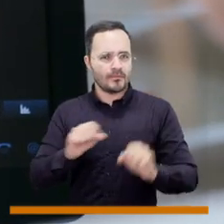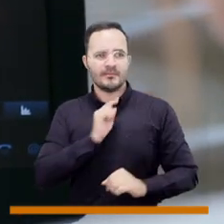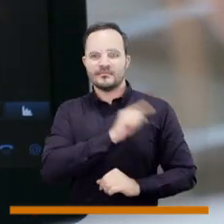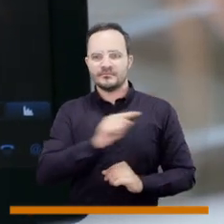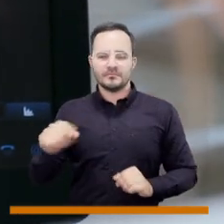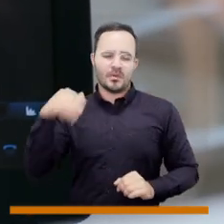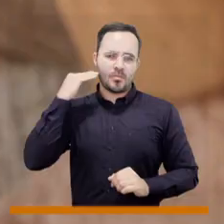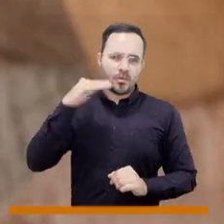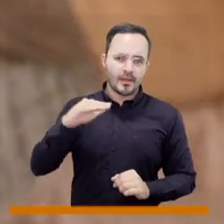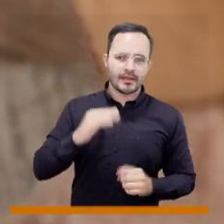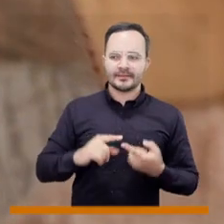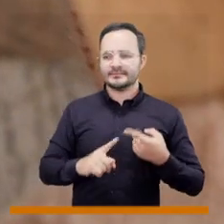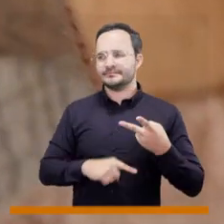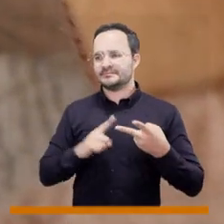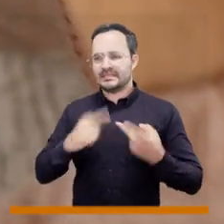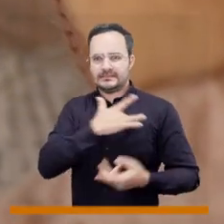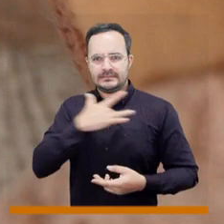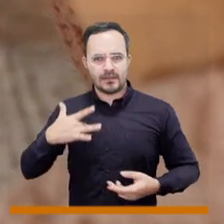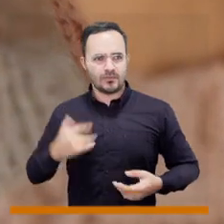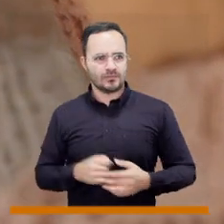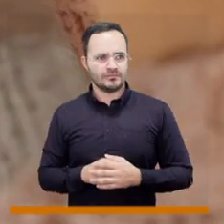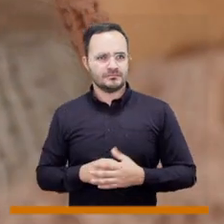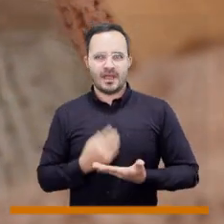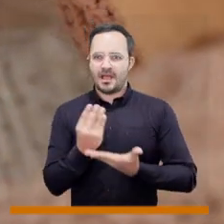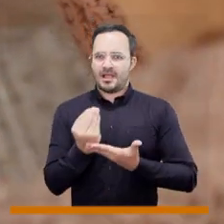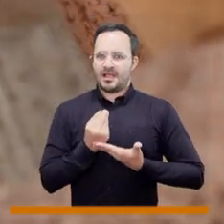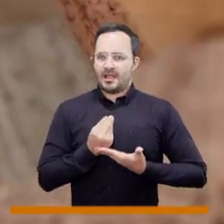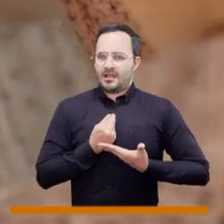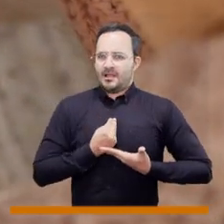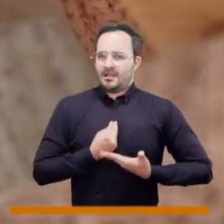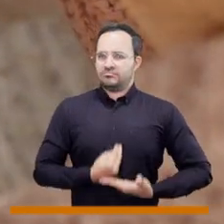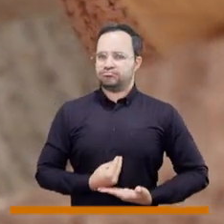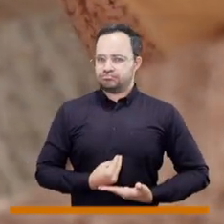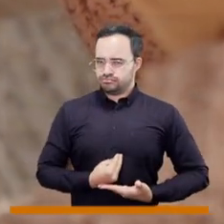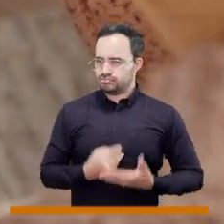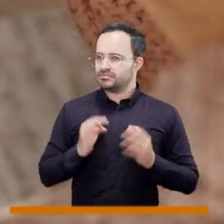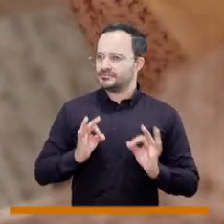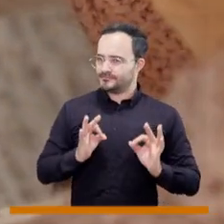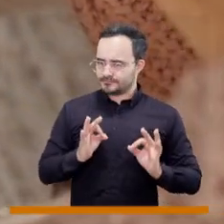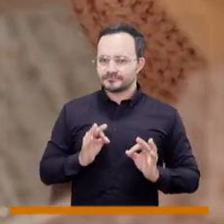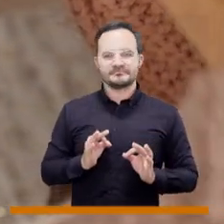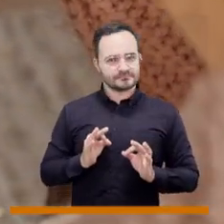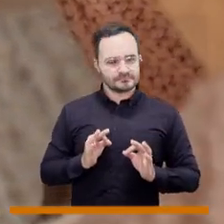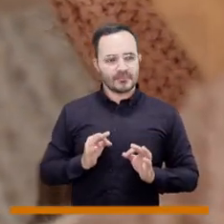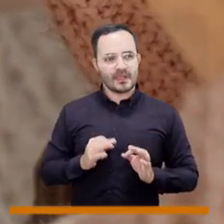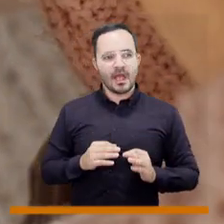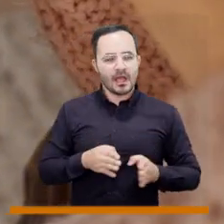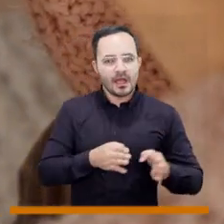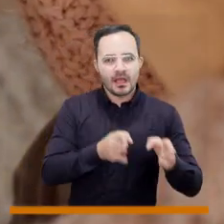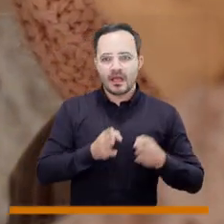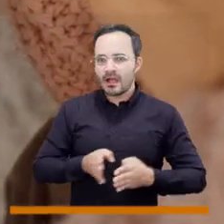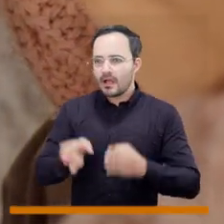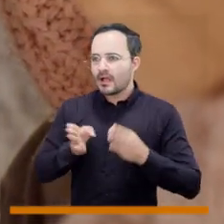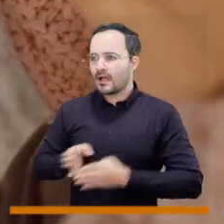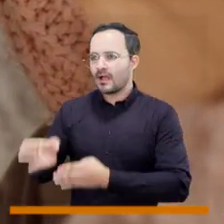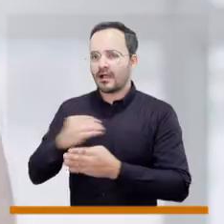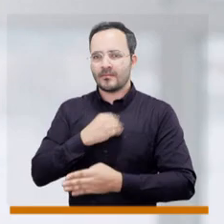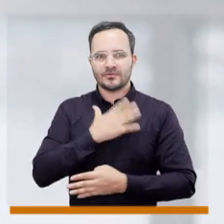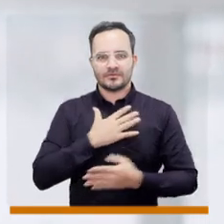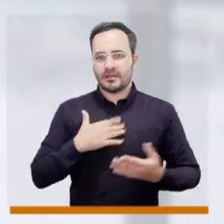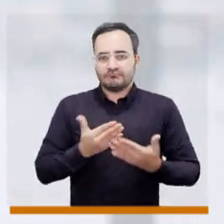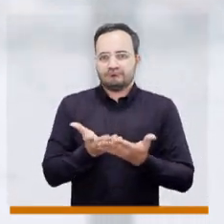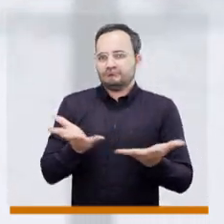mujeres tengan ese cuidado desde la salud, pero también que tenga esos nuevos